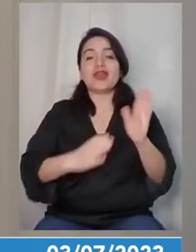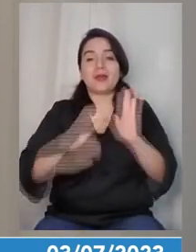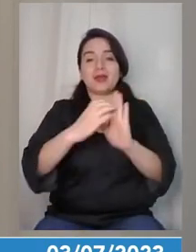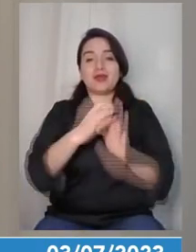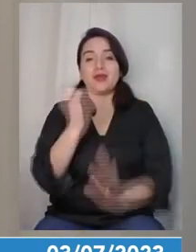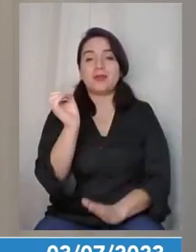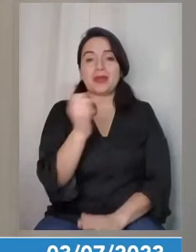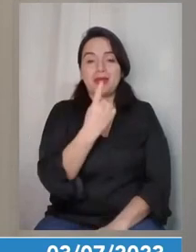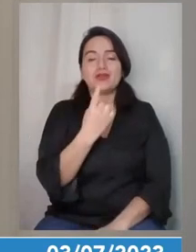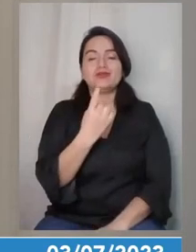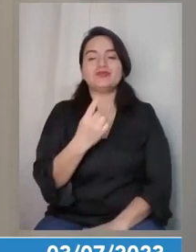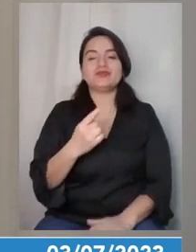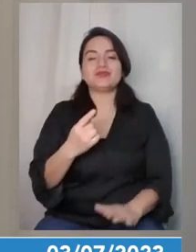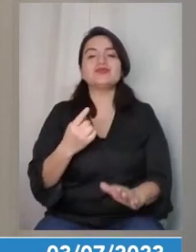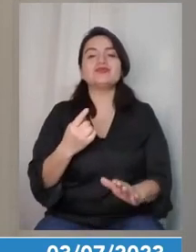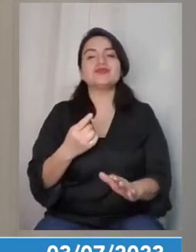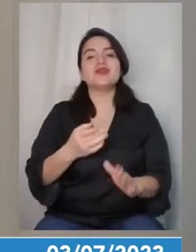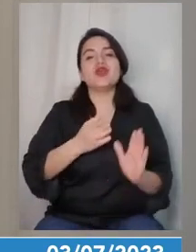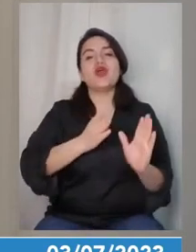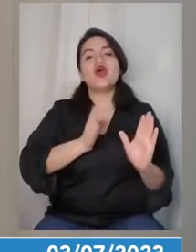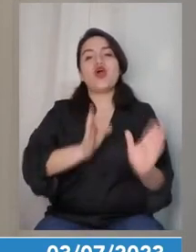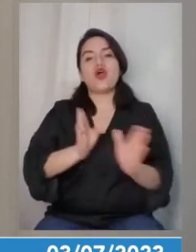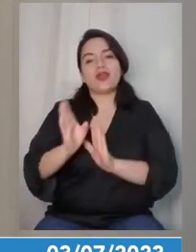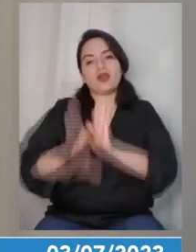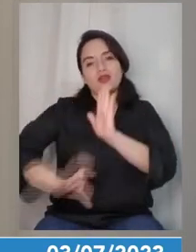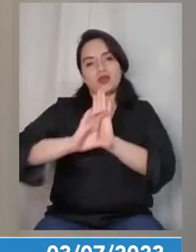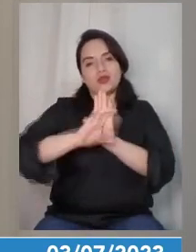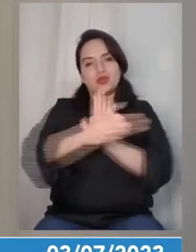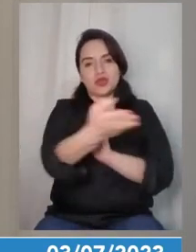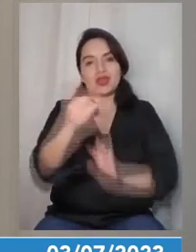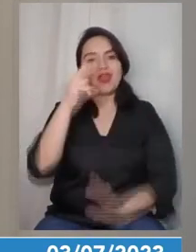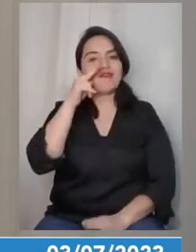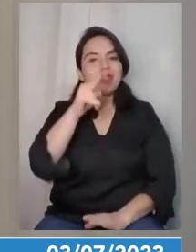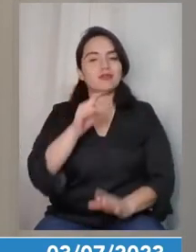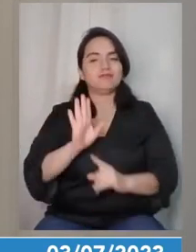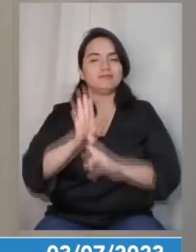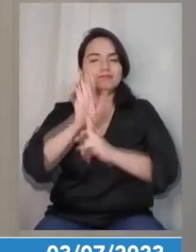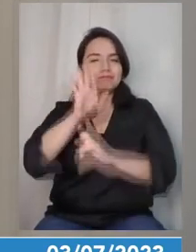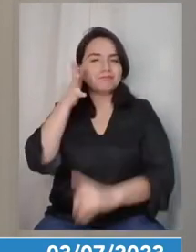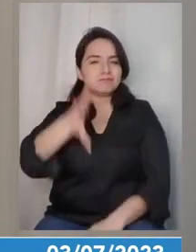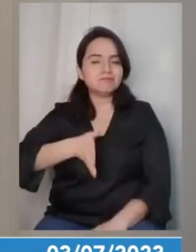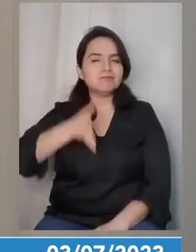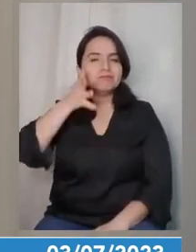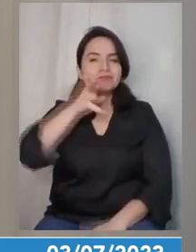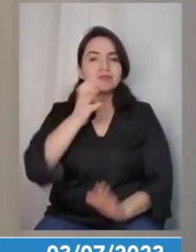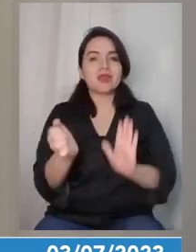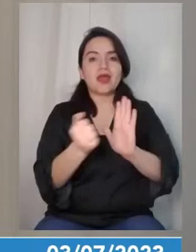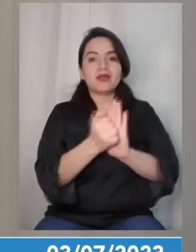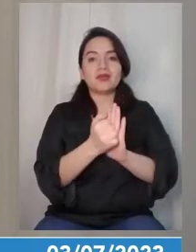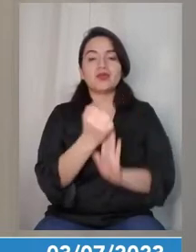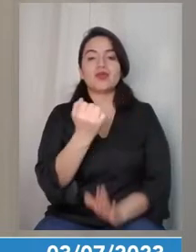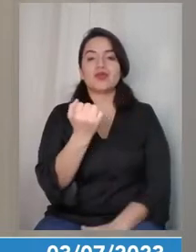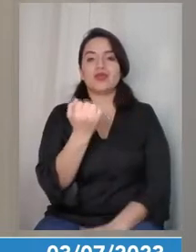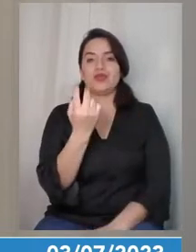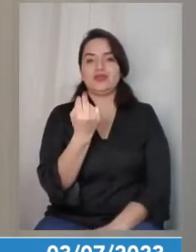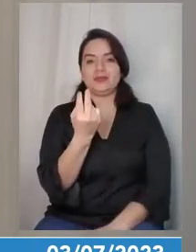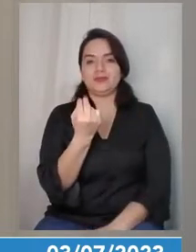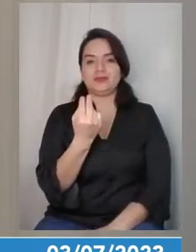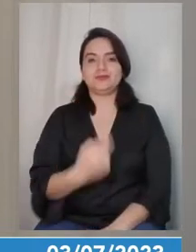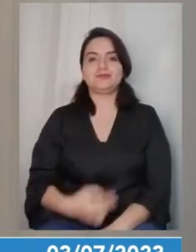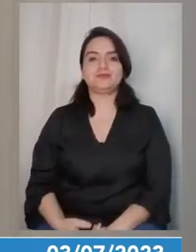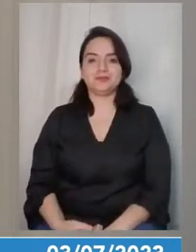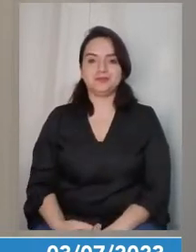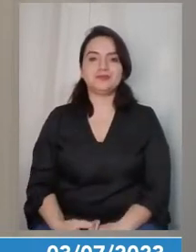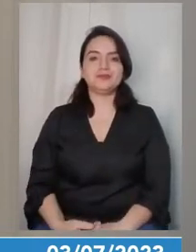orden constitucional, que ustedes ya lo han visto en varias presentaciones, es el artículo 12. Este artículo, que es el primer artículo